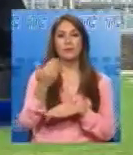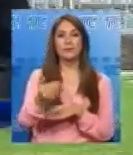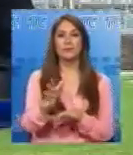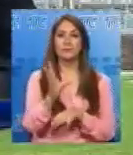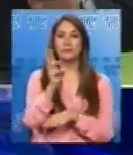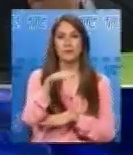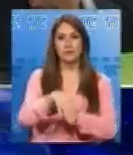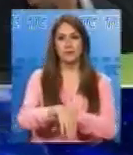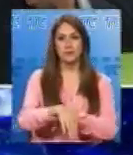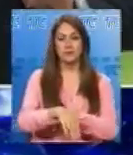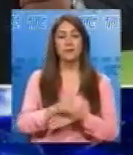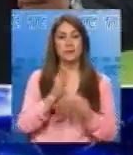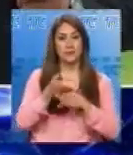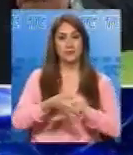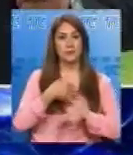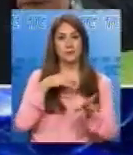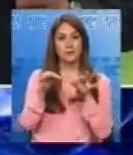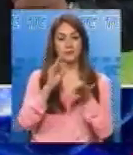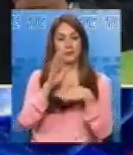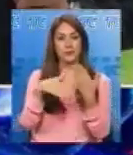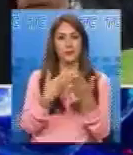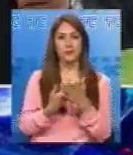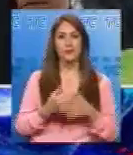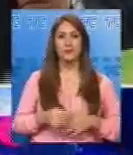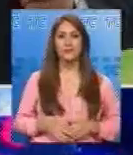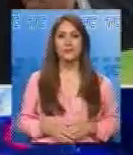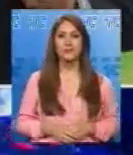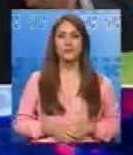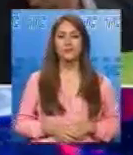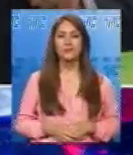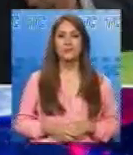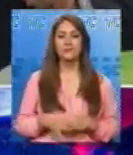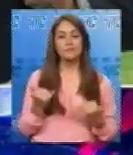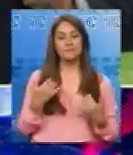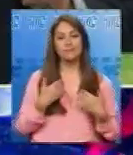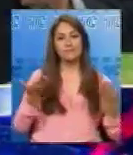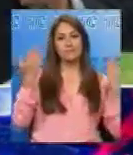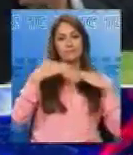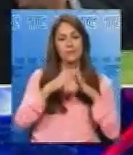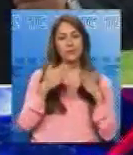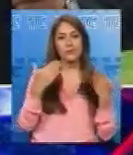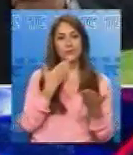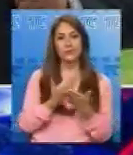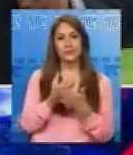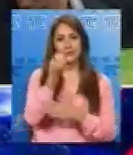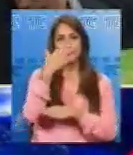Estaremos atentos a ello para comunicar oportunamente. Despedimos por ahora. Gracias. Buenas tardes.